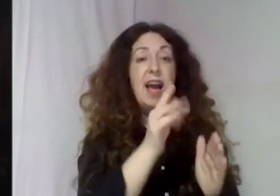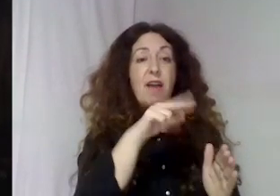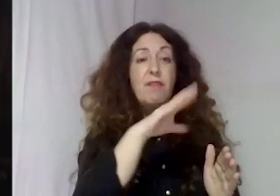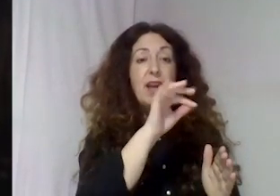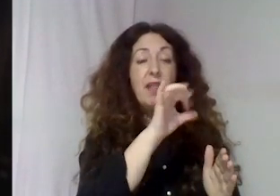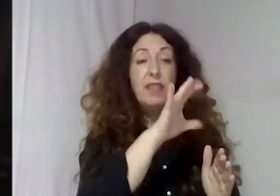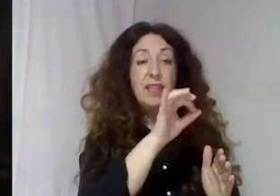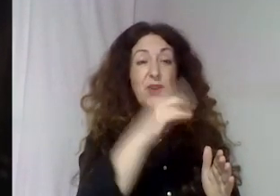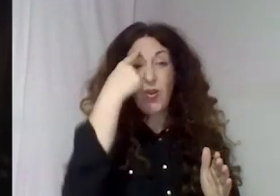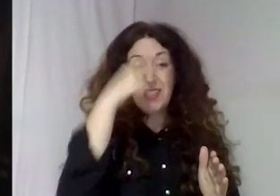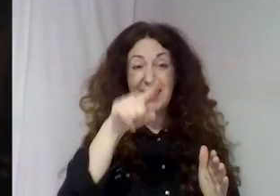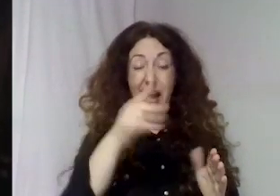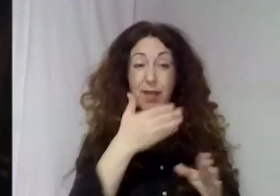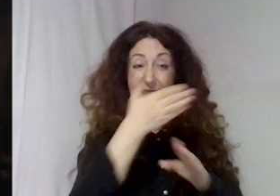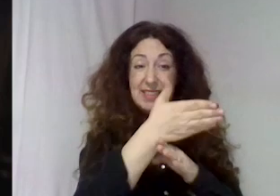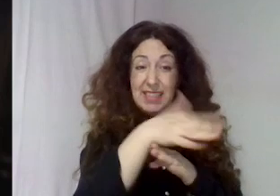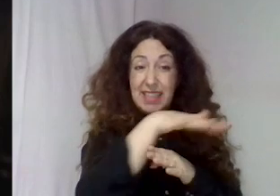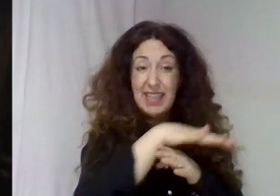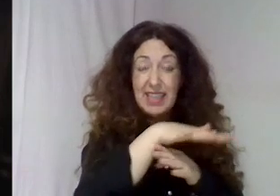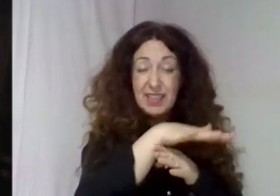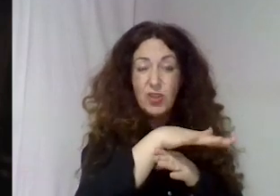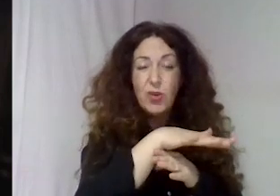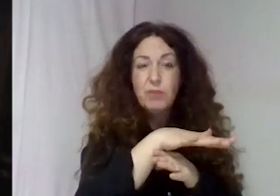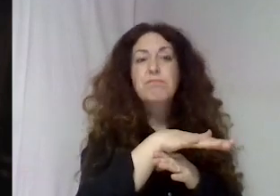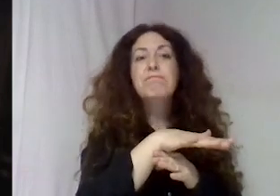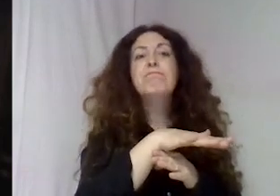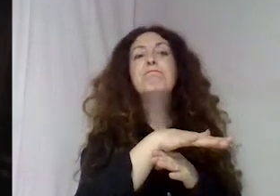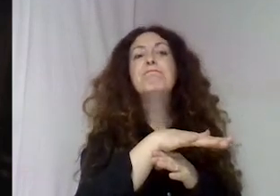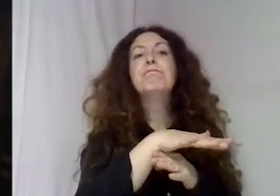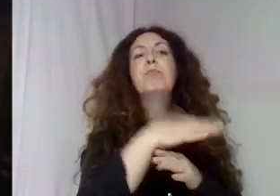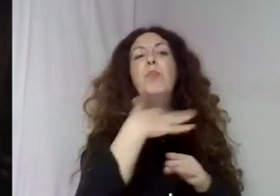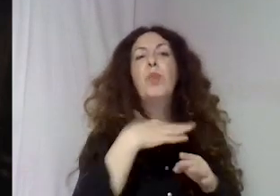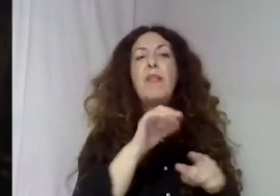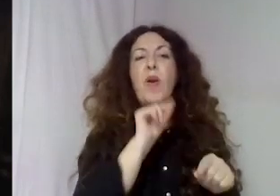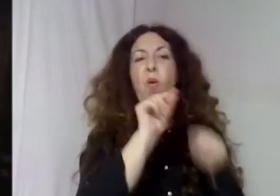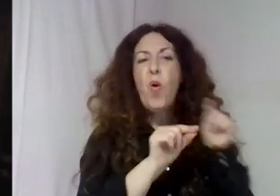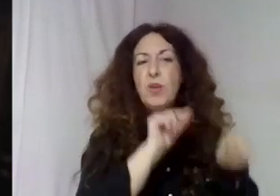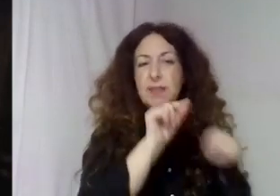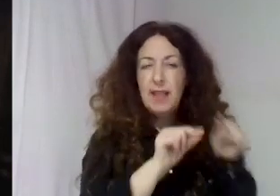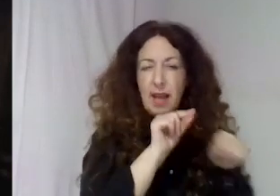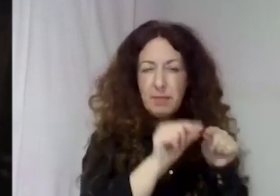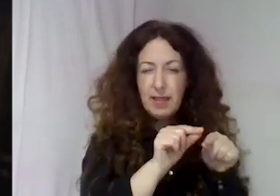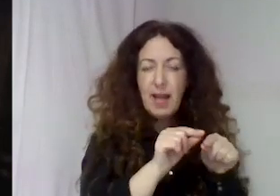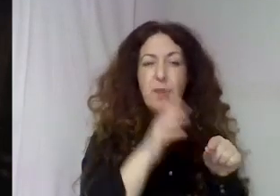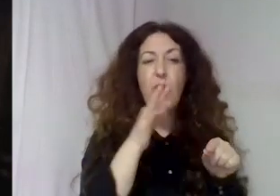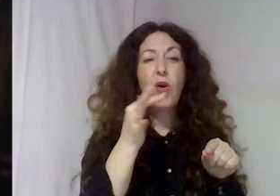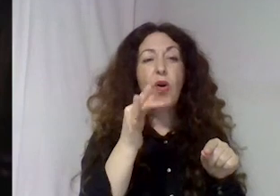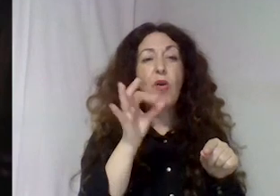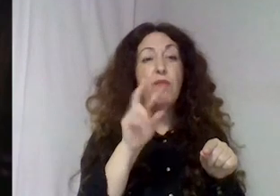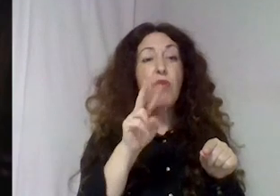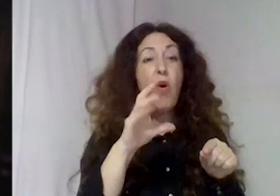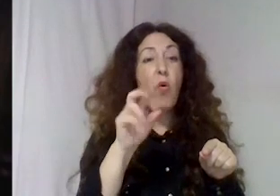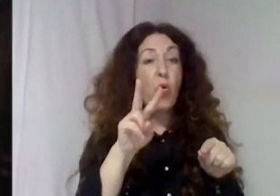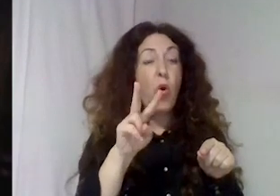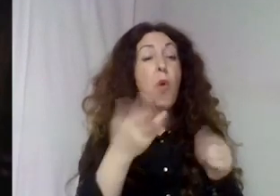realmente pues es un poco como París 8. Sí. O sea, es un grupo de personas ahí en lo invisible que van a cambiar la forma